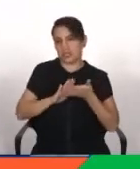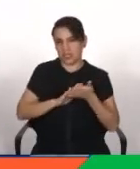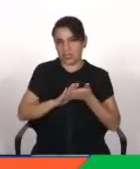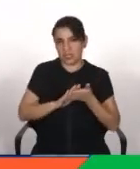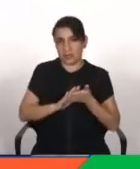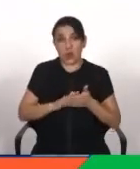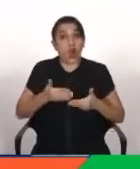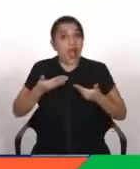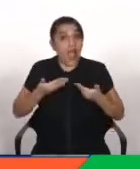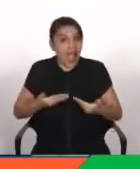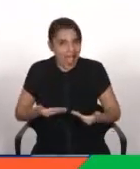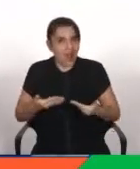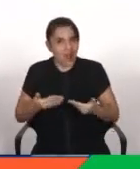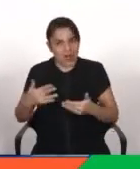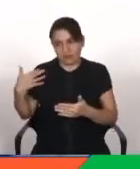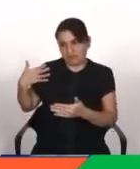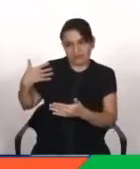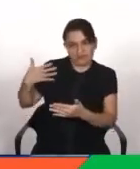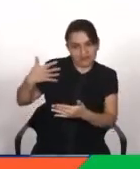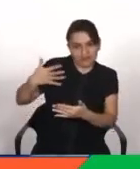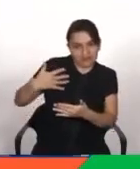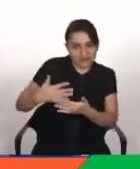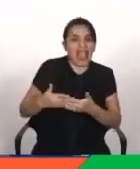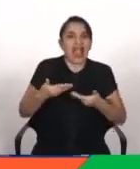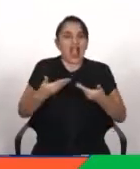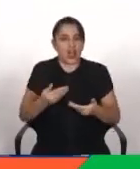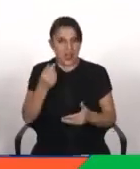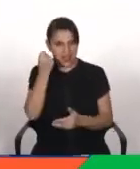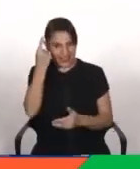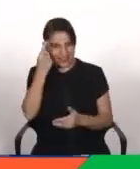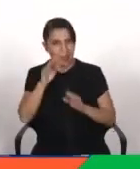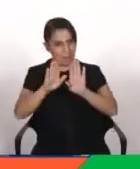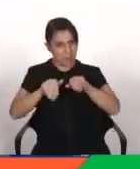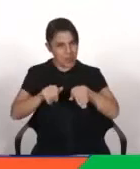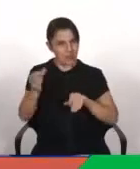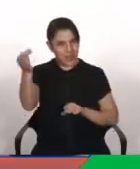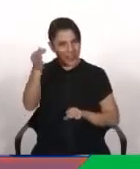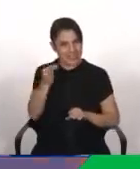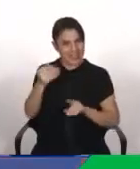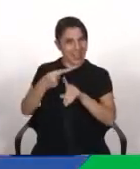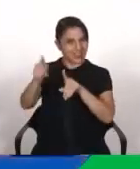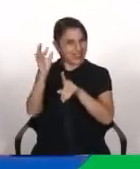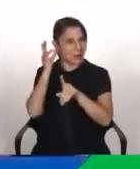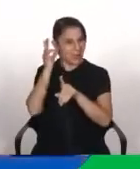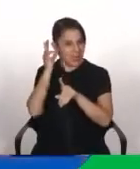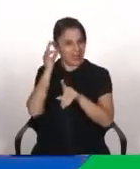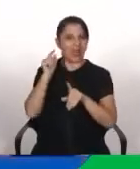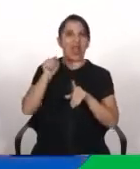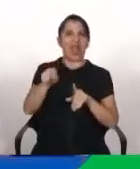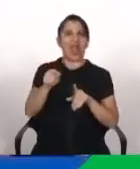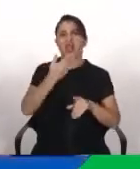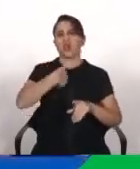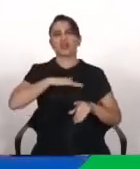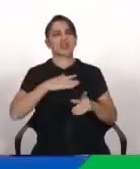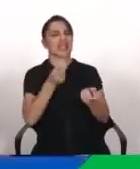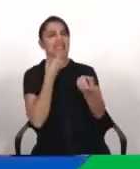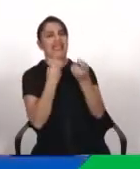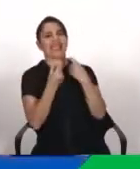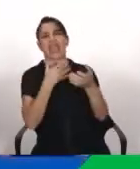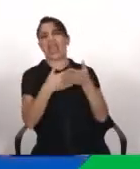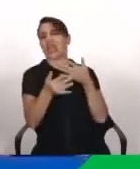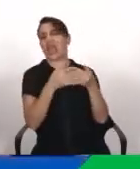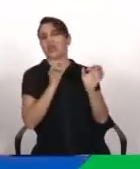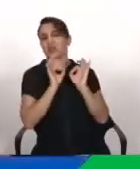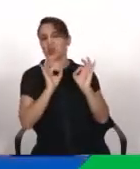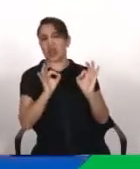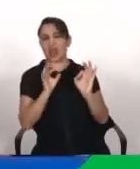ahora me di cuenta, porque como decía la Karina, naturalizamos tantos episodios que no nos damos cuenta, y que nos damos cuenta ahora que somos más viejas, ¿no?